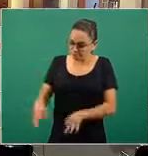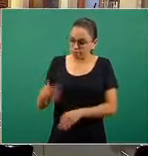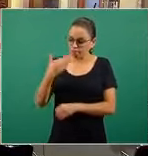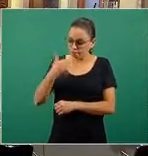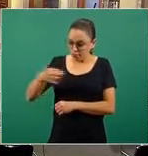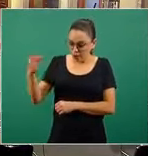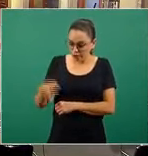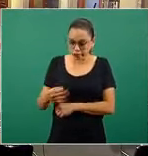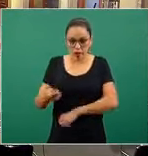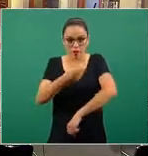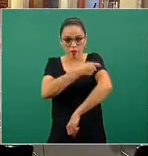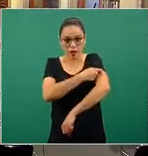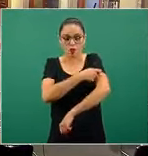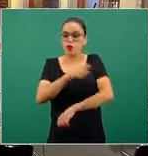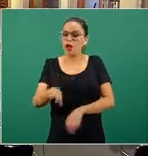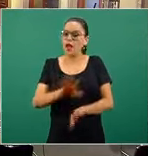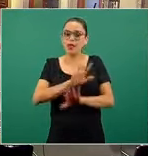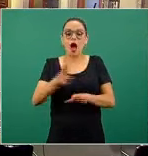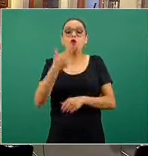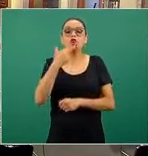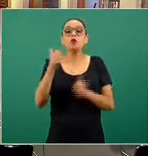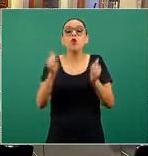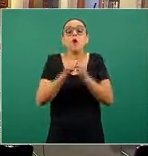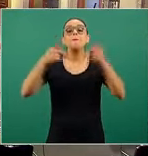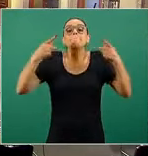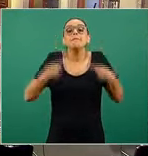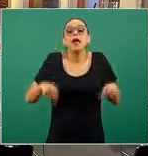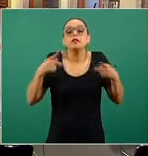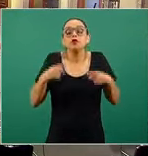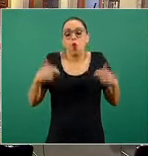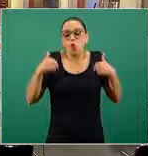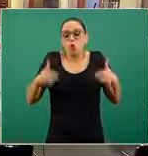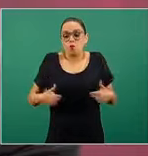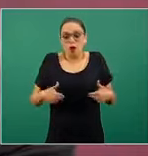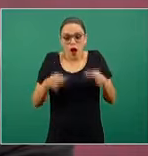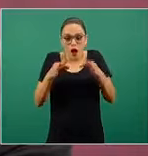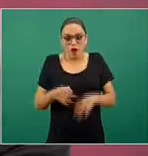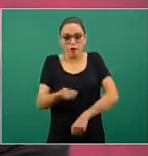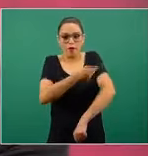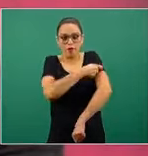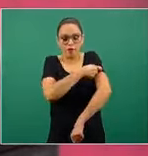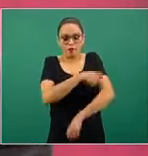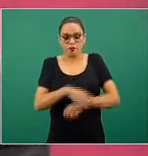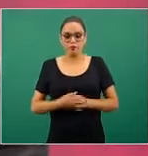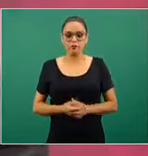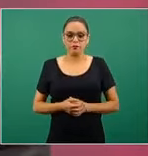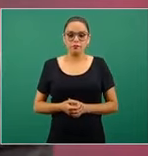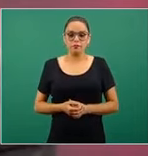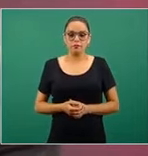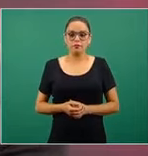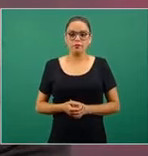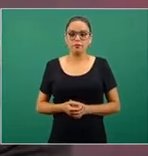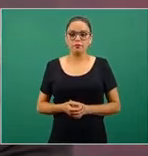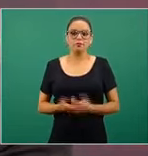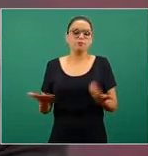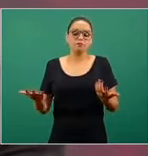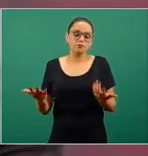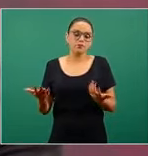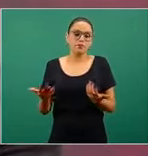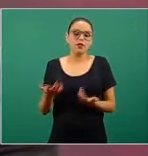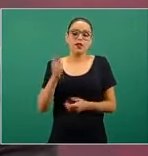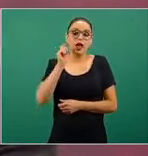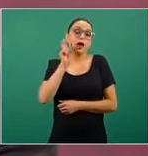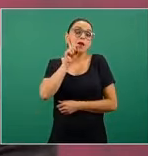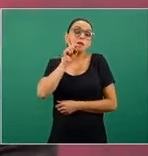reales. Hay que hacerlo en varios periodos, desde luego no tendría caso hacerlo al día siguiente de que se pone, pero sabemos